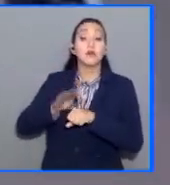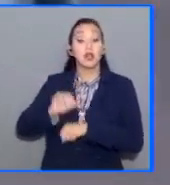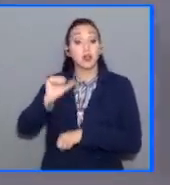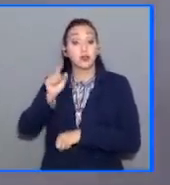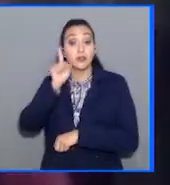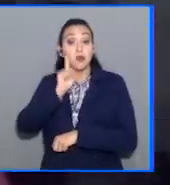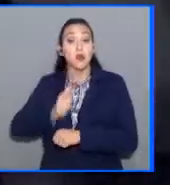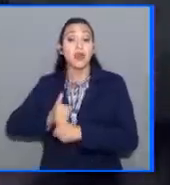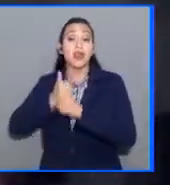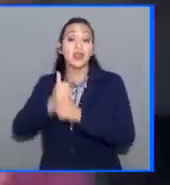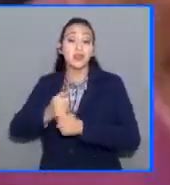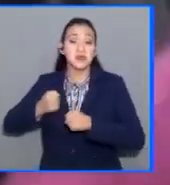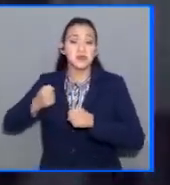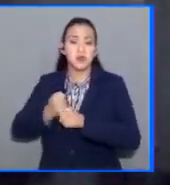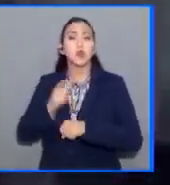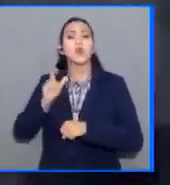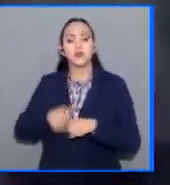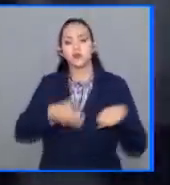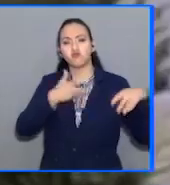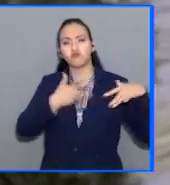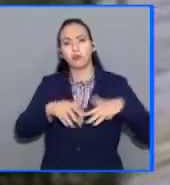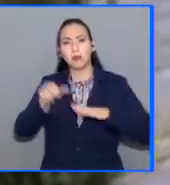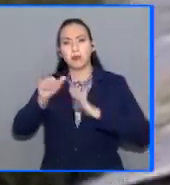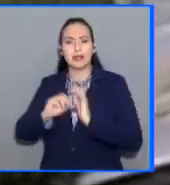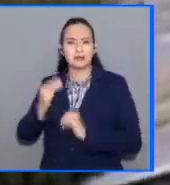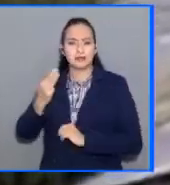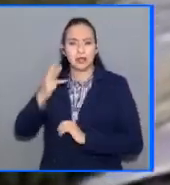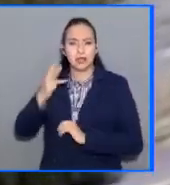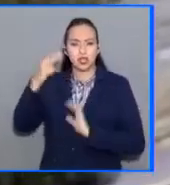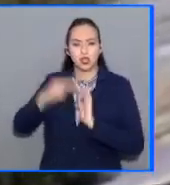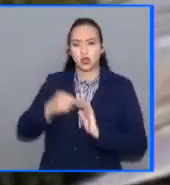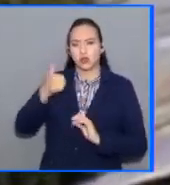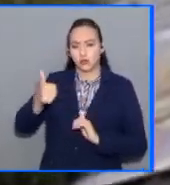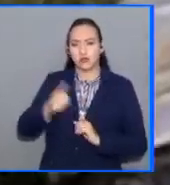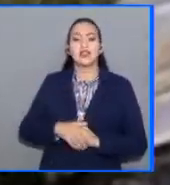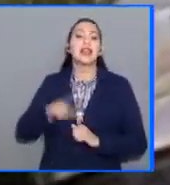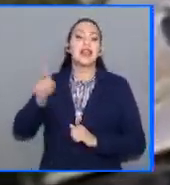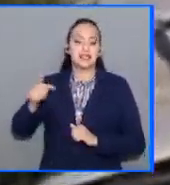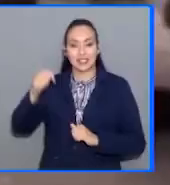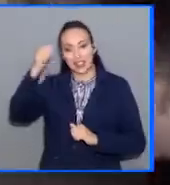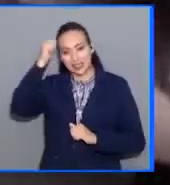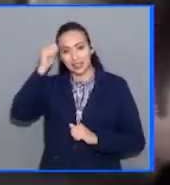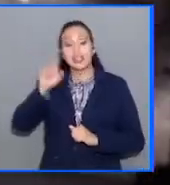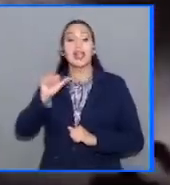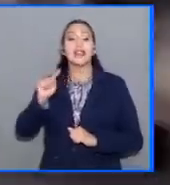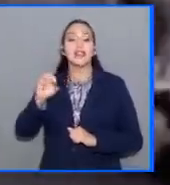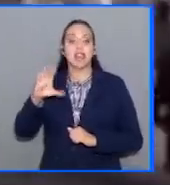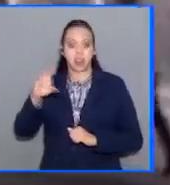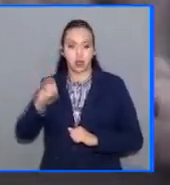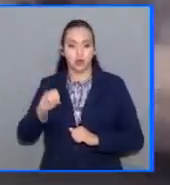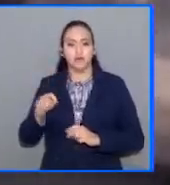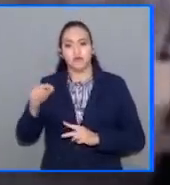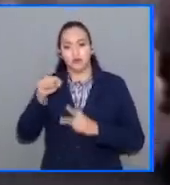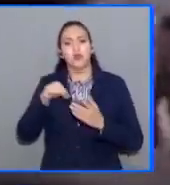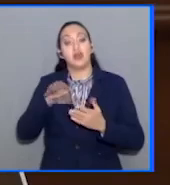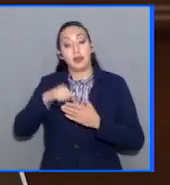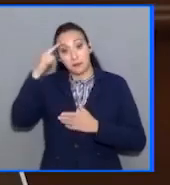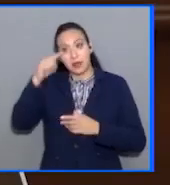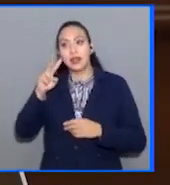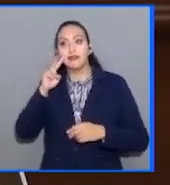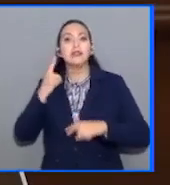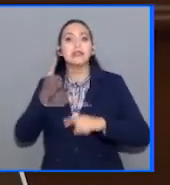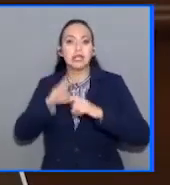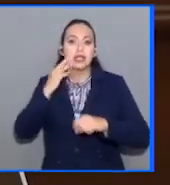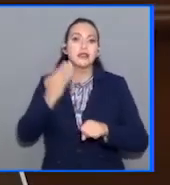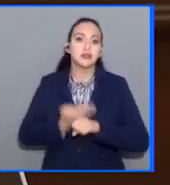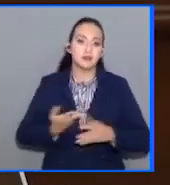las manifestaciones de mayo de 2006 en Texcoco y Atenco para que se deslinden responsabilidades. En